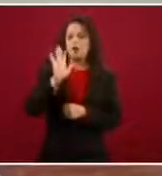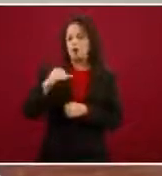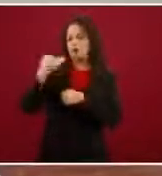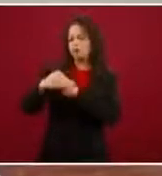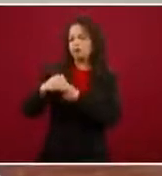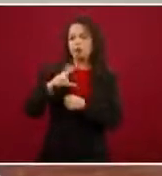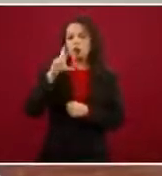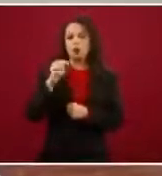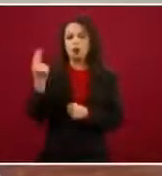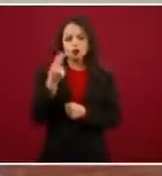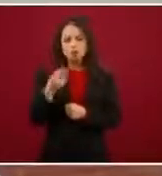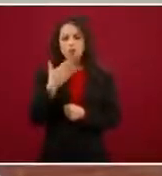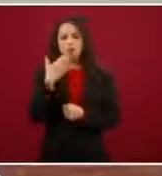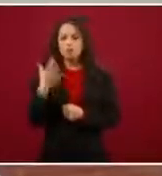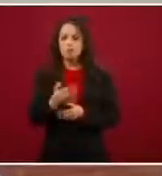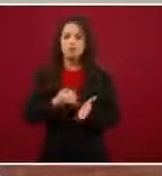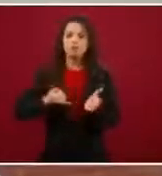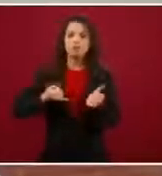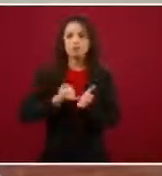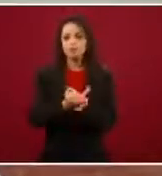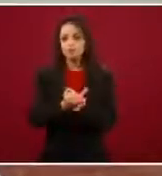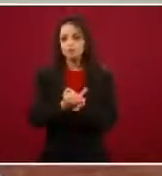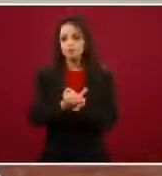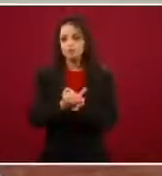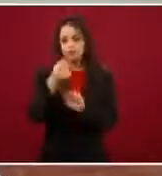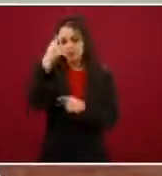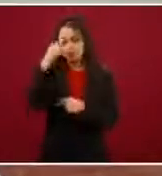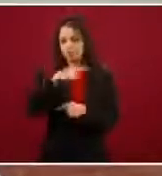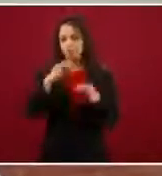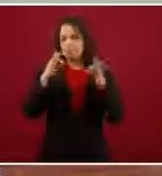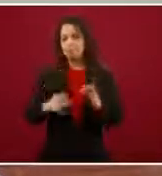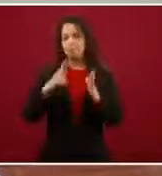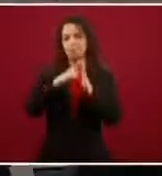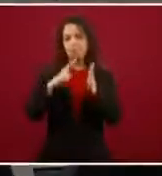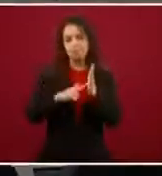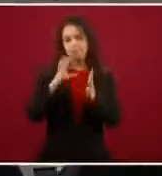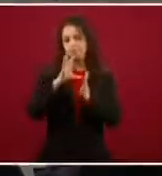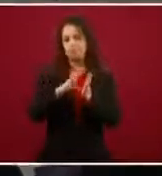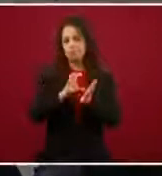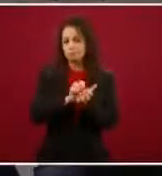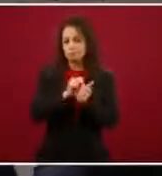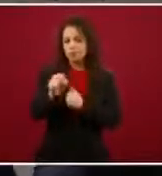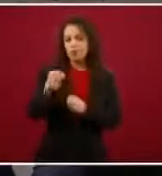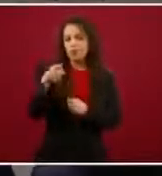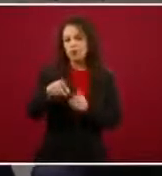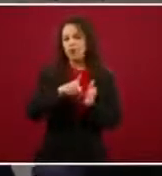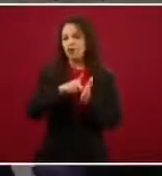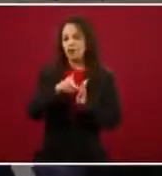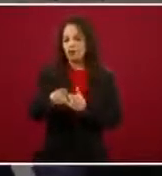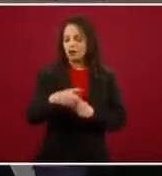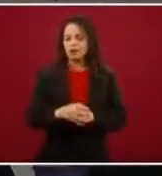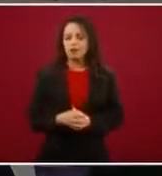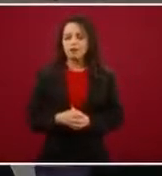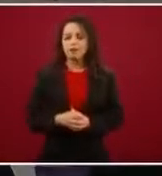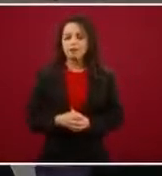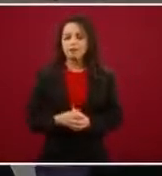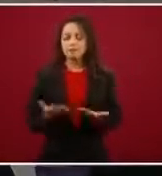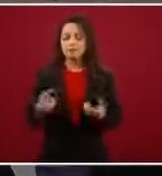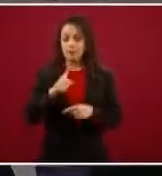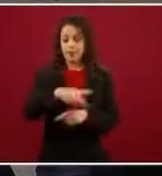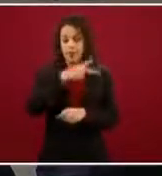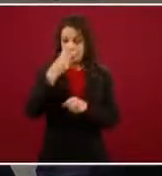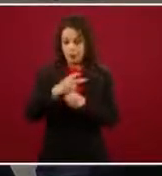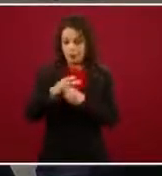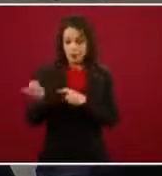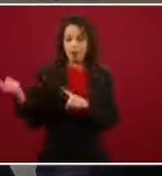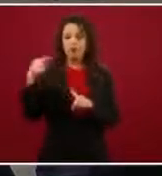conductas que permitan hacer cumplir las reglas del Estado constitucional de derecho. La segunda vertiente tiene que ver con